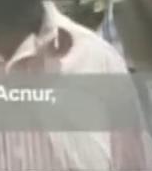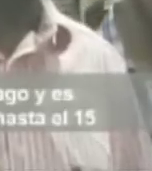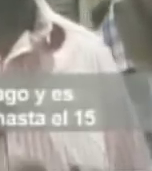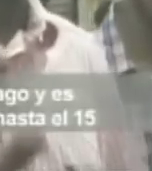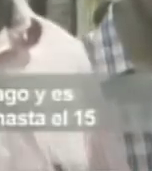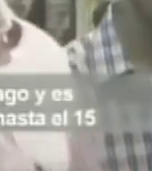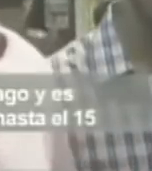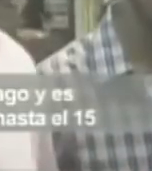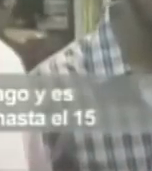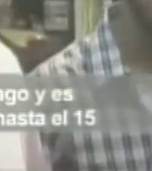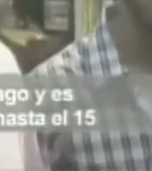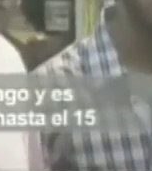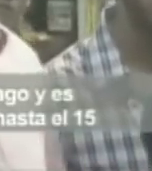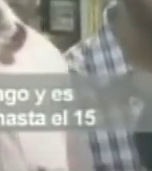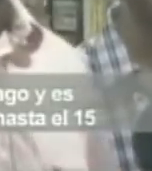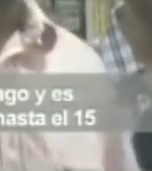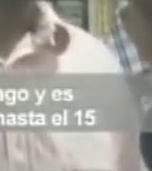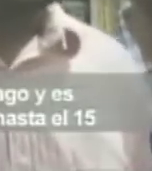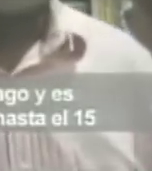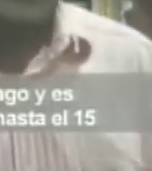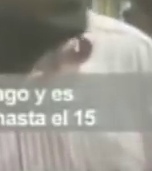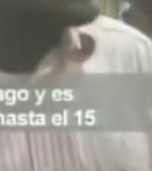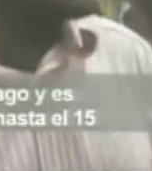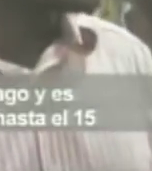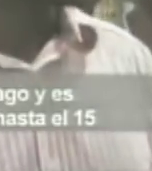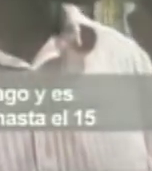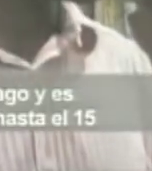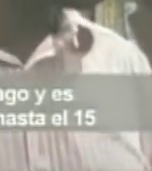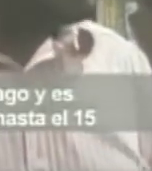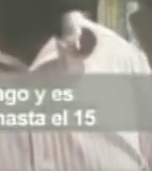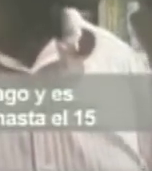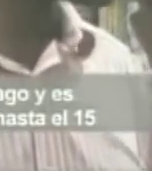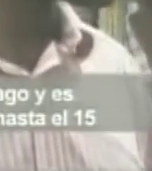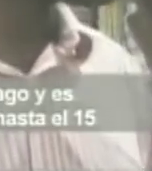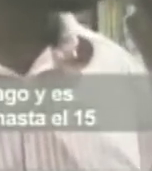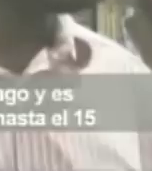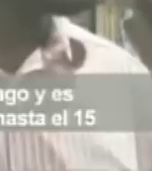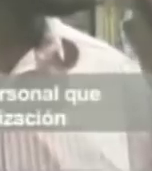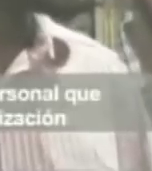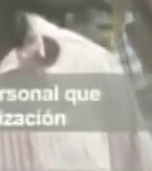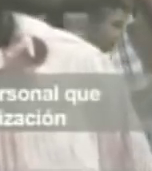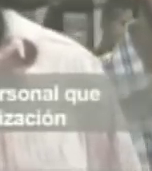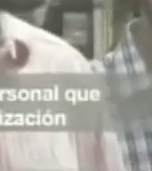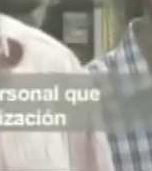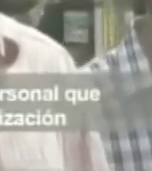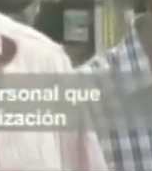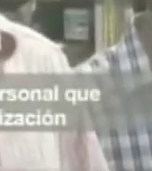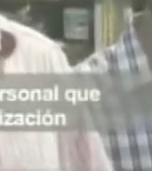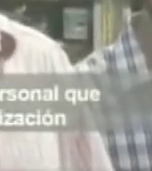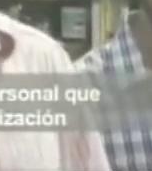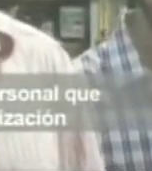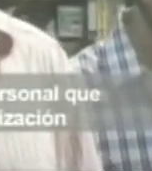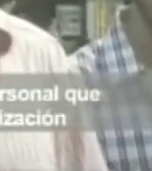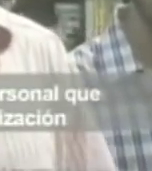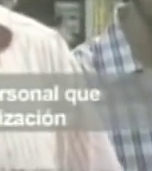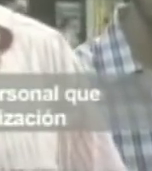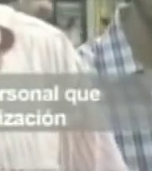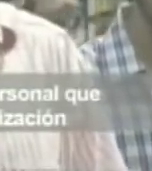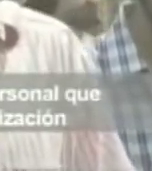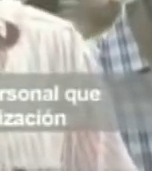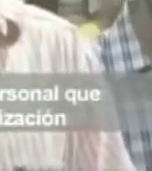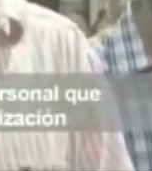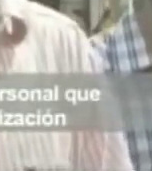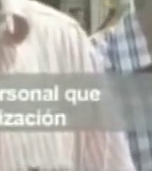perfectamente bien porque han ido cumpliendo con el pago, que es hasta el 15. Ya estamos claros que es hasta el 15, pero con la parte de la Cancillería, el personal que